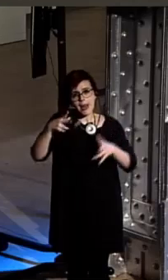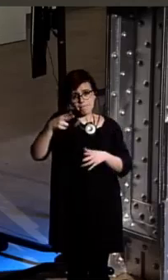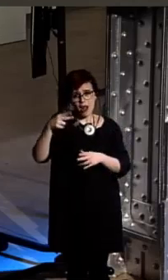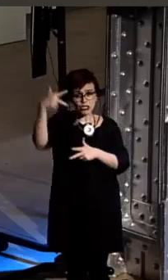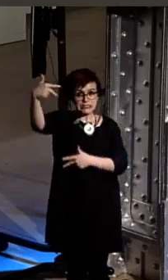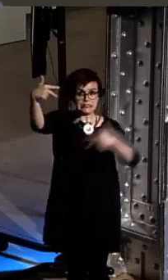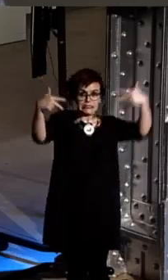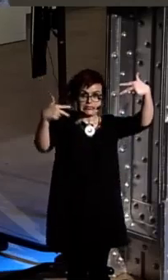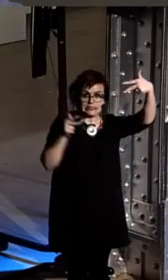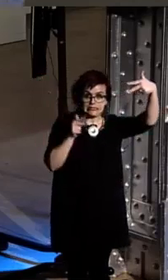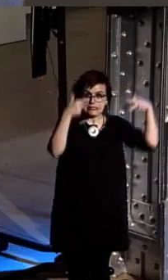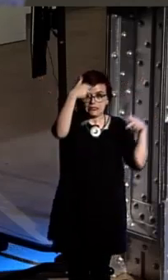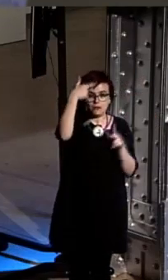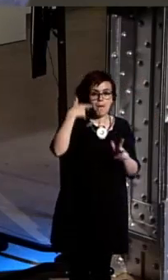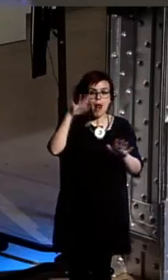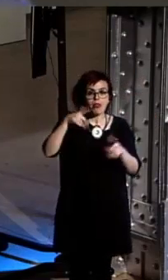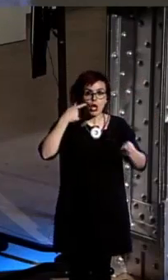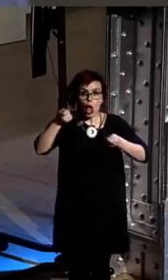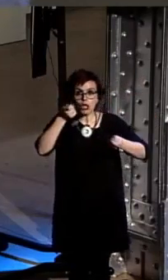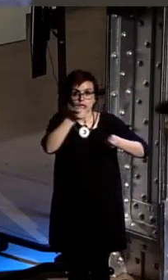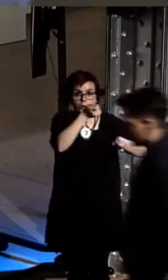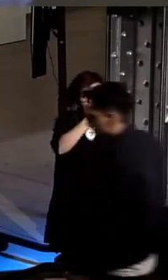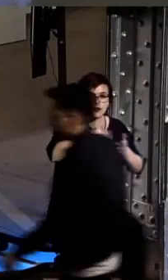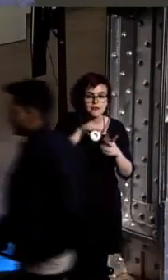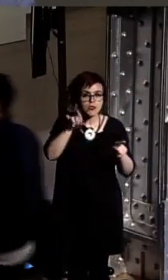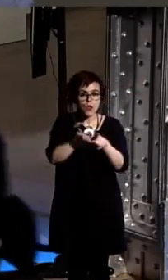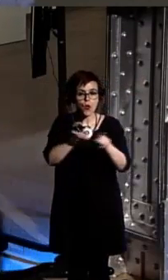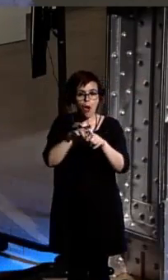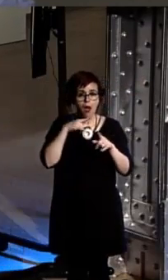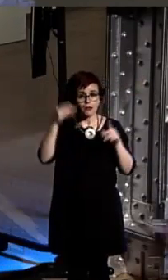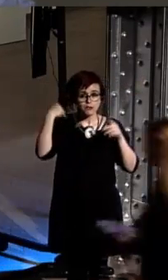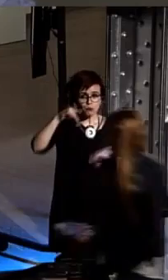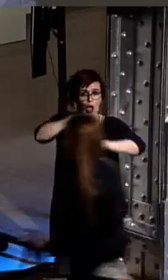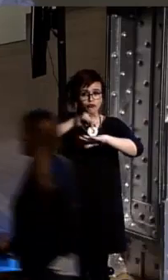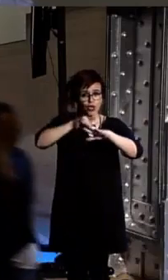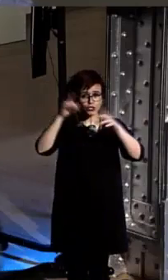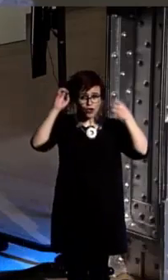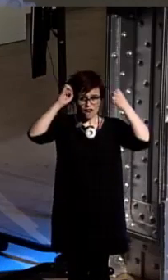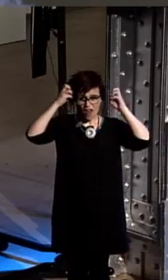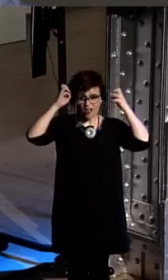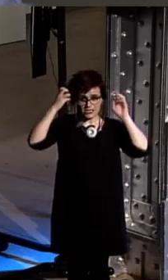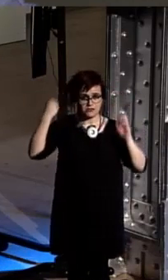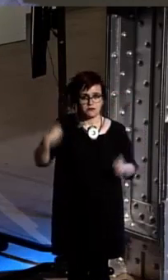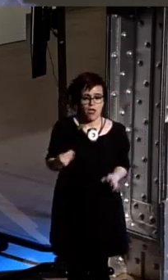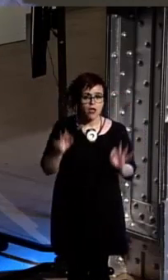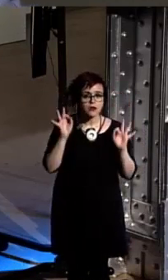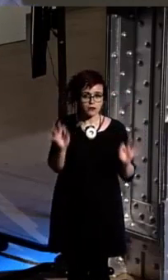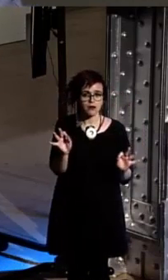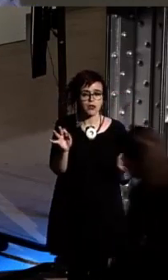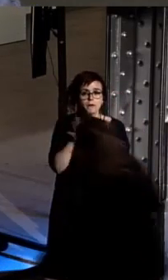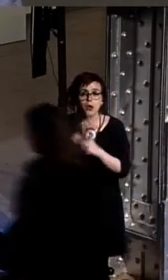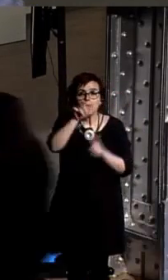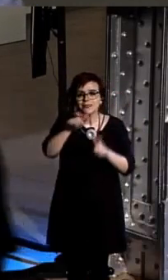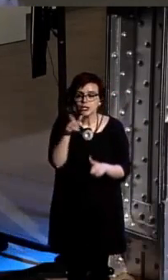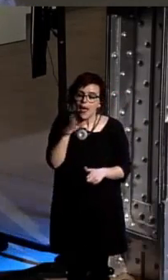se les percibe como que están controlando a la gente, como si fueran el doctor Frankenstein controlando a los votantes. Es difícil conseguir que la gente